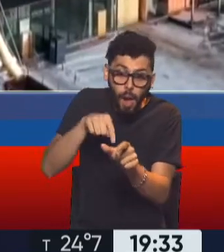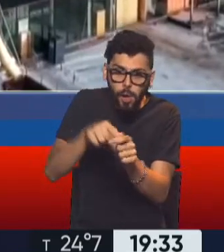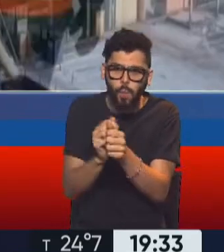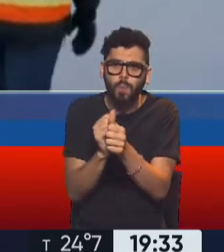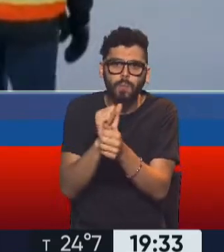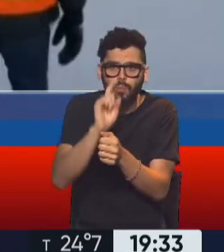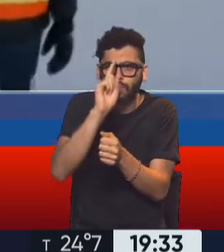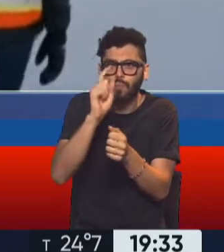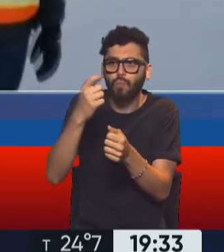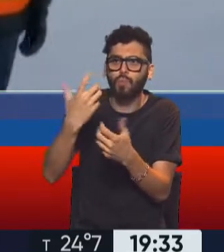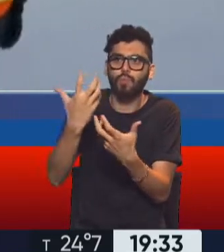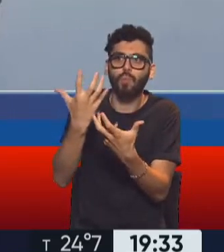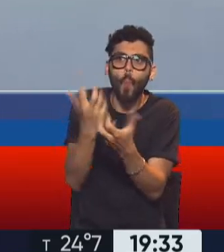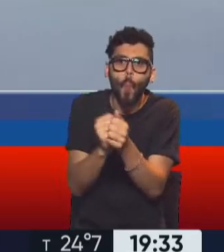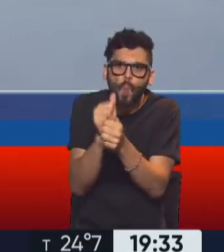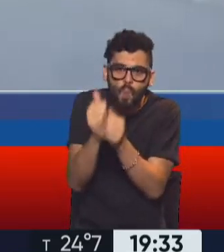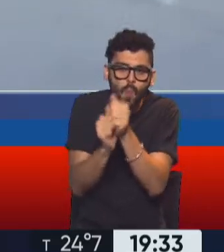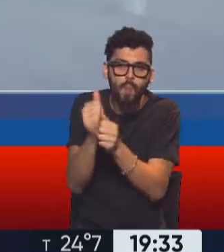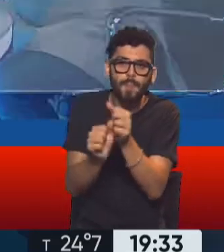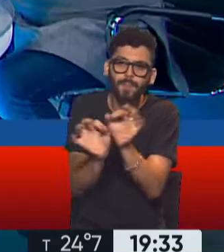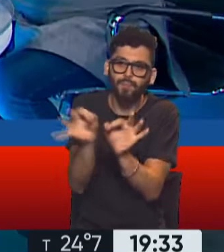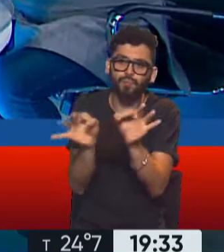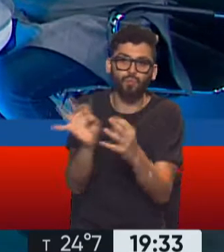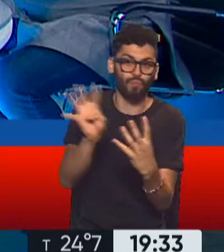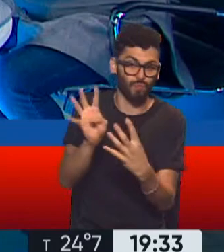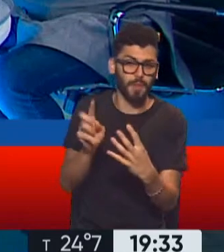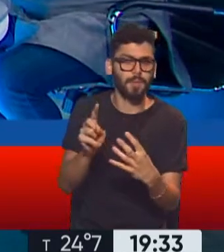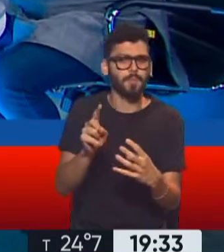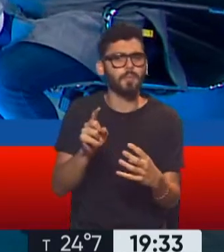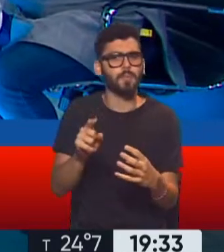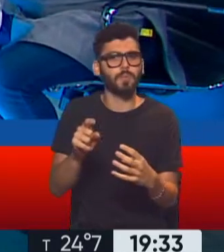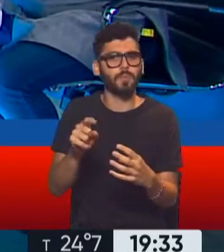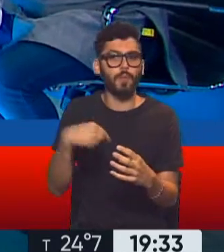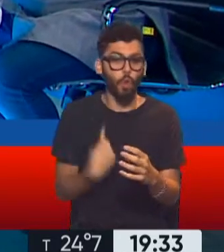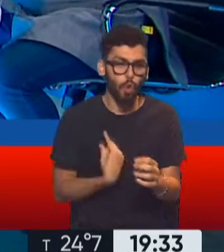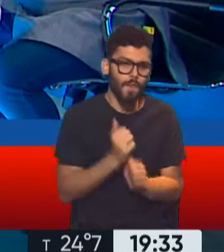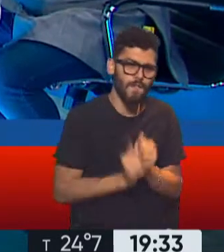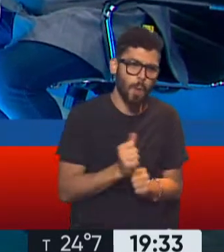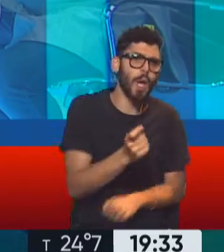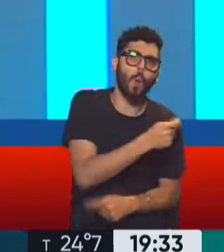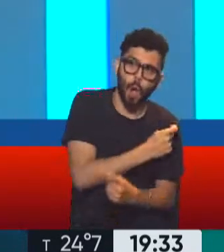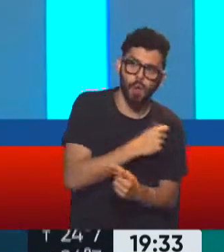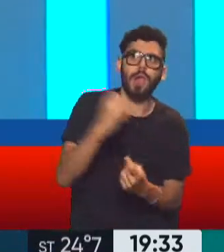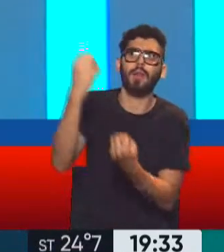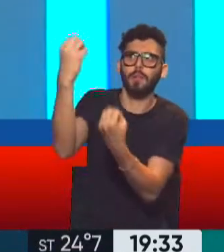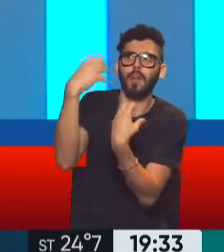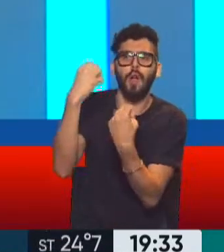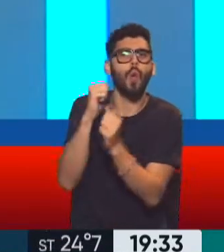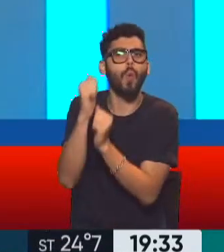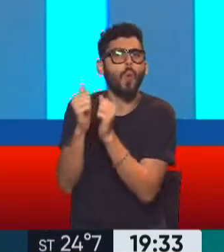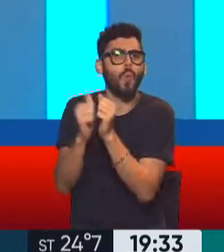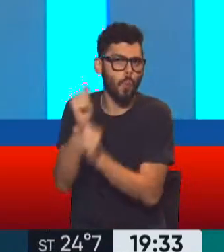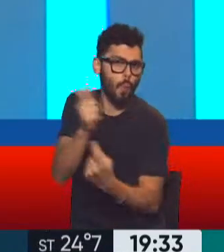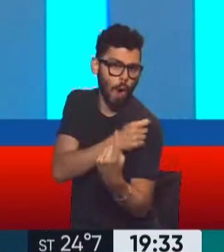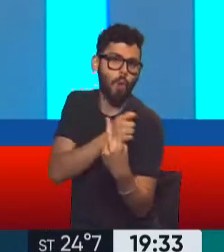las que van a hacer la vacuna. Nosotros estamos bien, estamos fabricando vacunas, están trayendo vacunas. ¿Habría posibilidades de poder también de traer esta